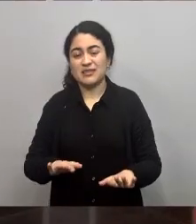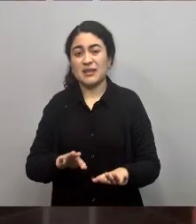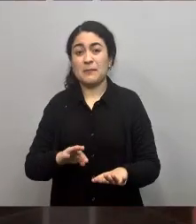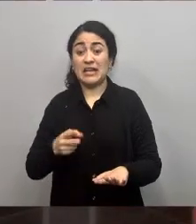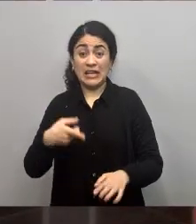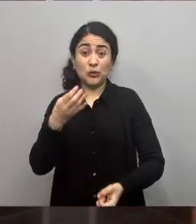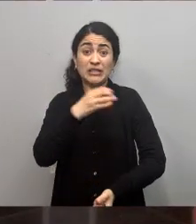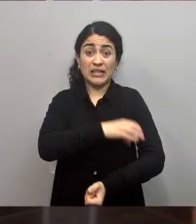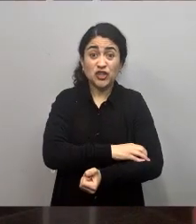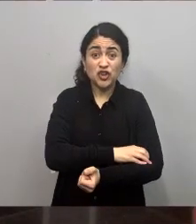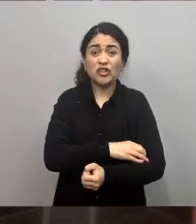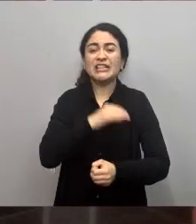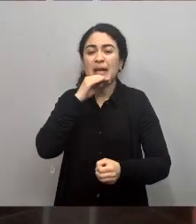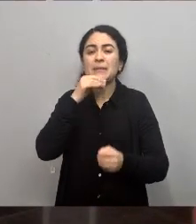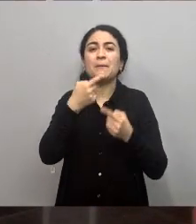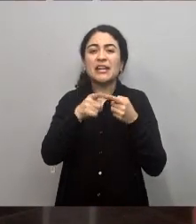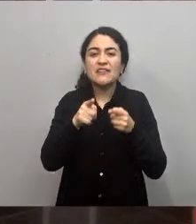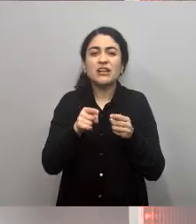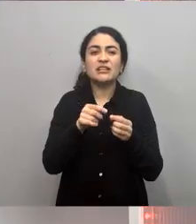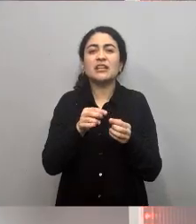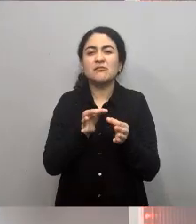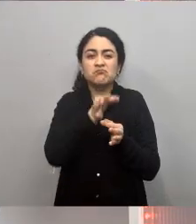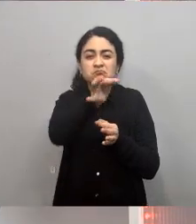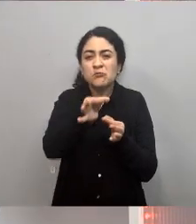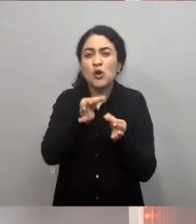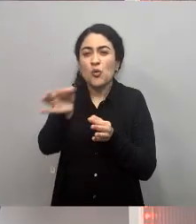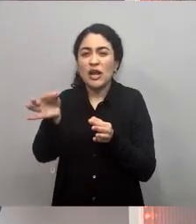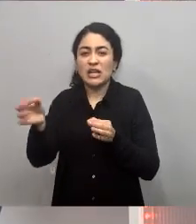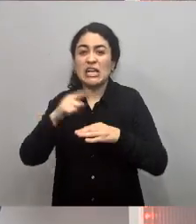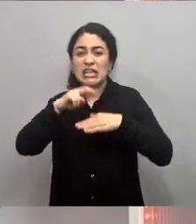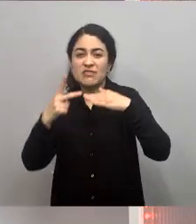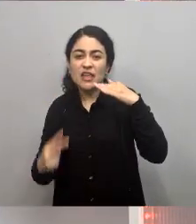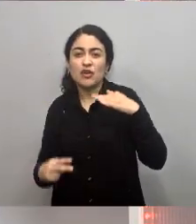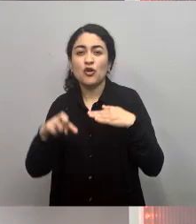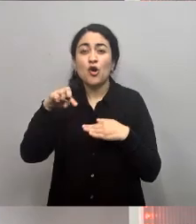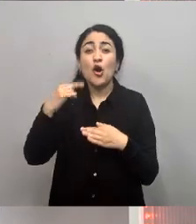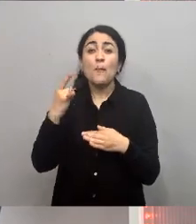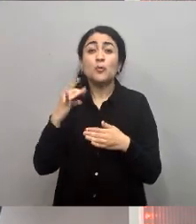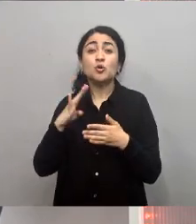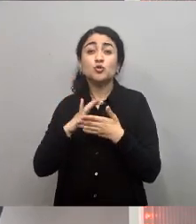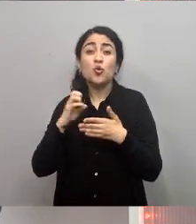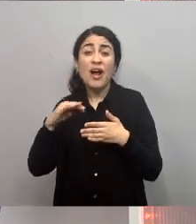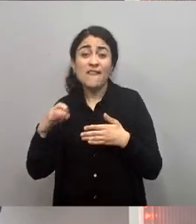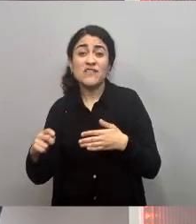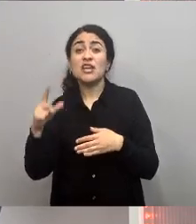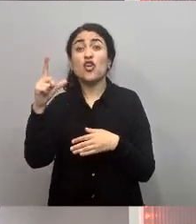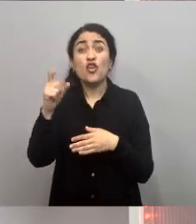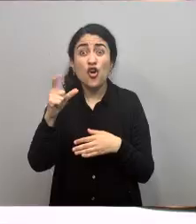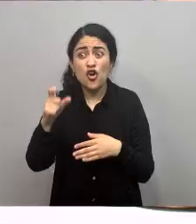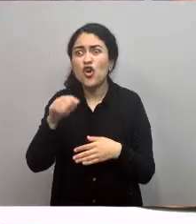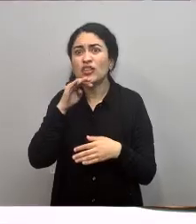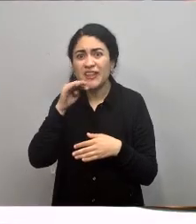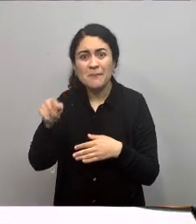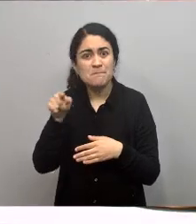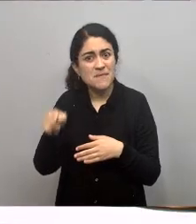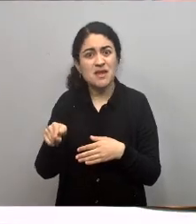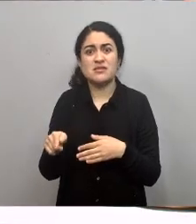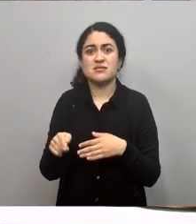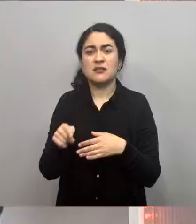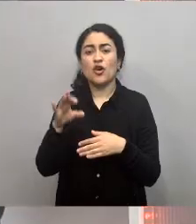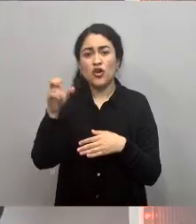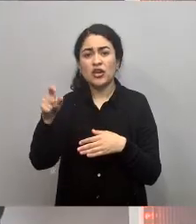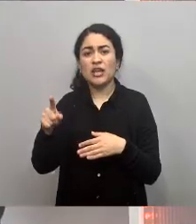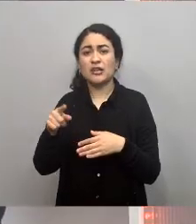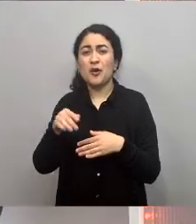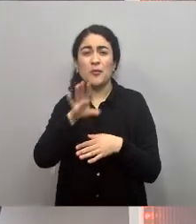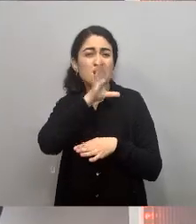que para todas las zonas como Quintero y Puchuncaví que están en el país, y también para Concón, porque es importante que Concón, el plan de